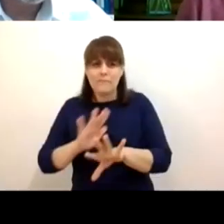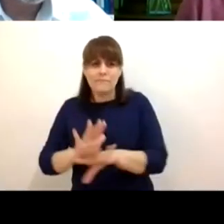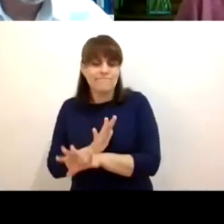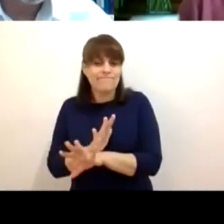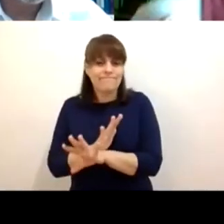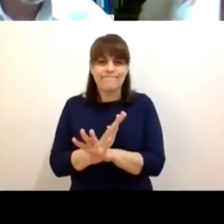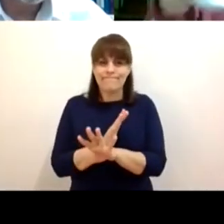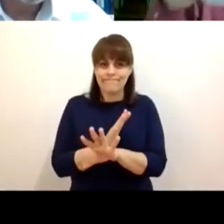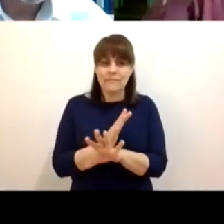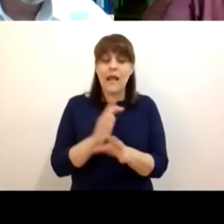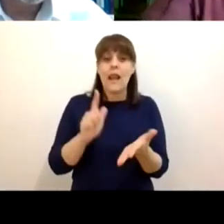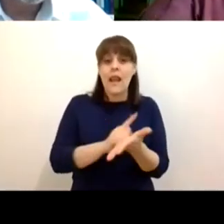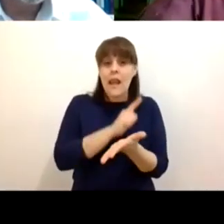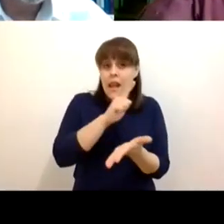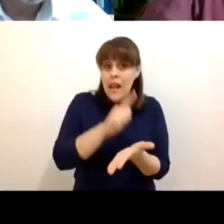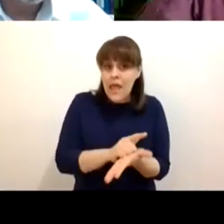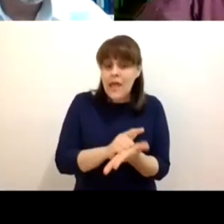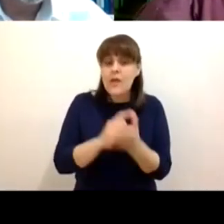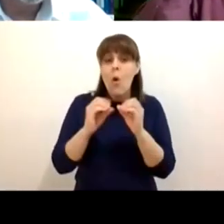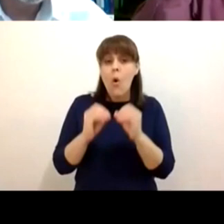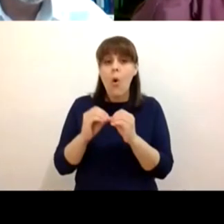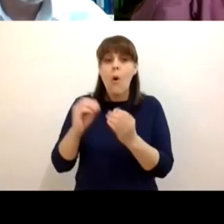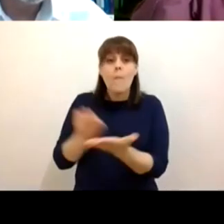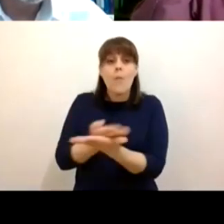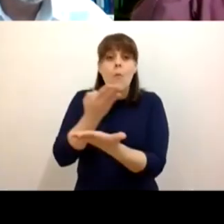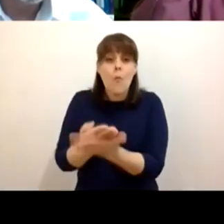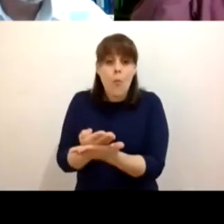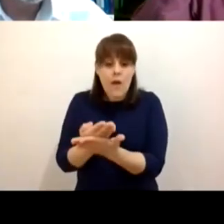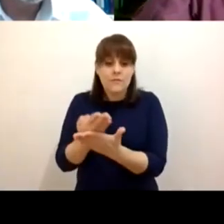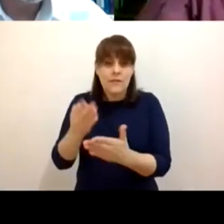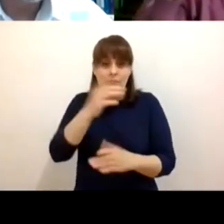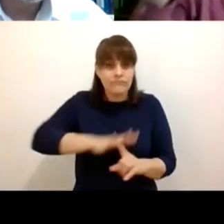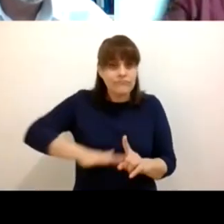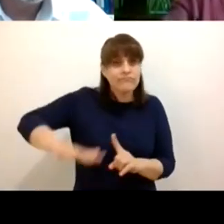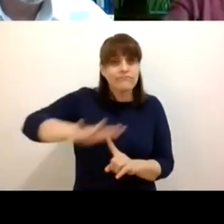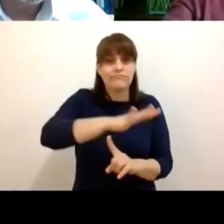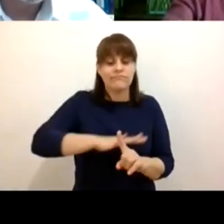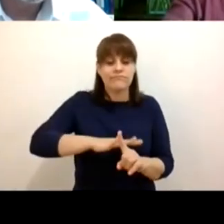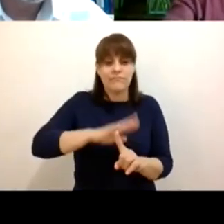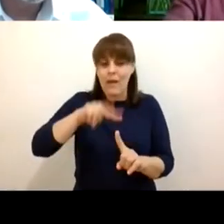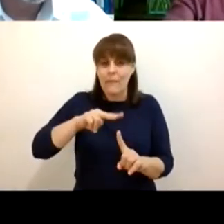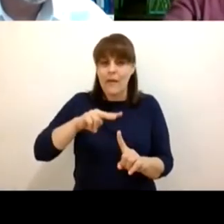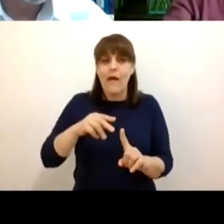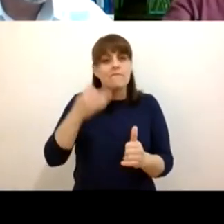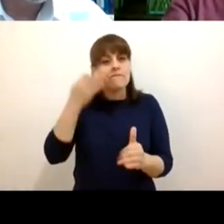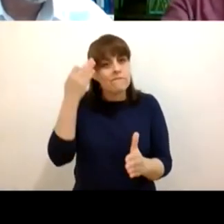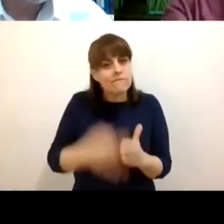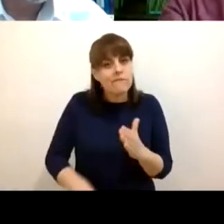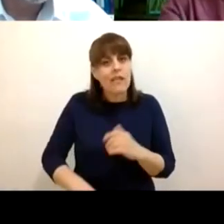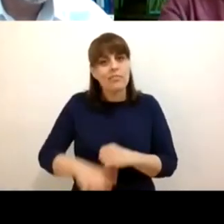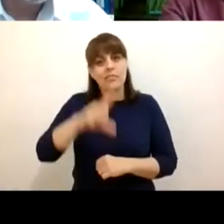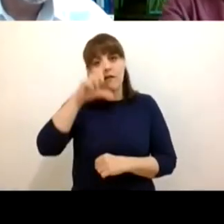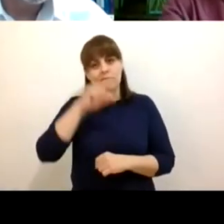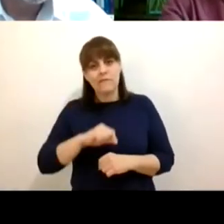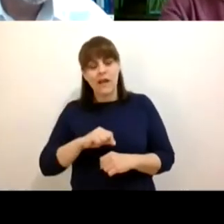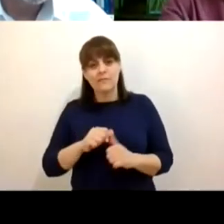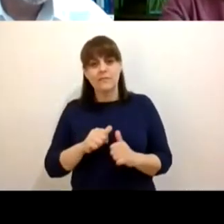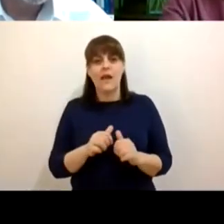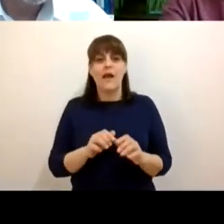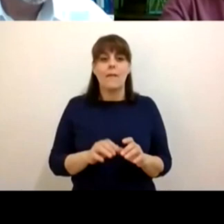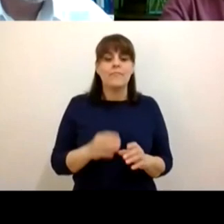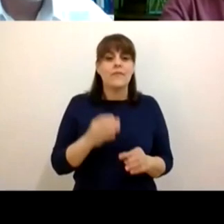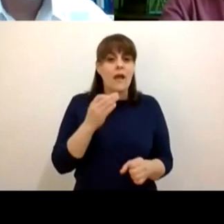las políticas públicas se han quedado muy cortas en abarcar realmente la problemática. Entonces, yo concuerdo con el magistrado en atrevámonos a hablar de